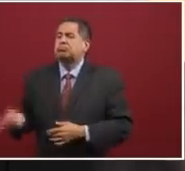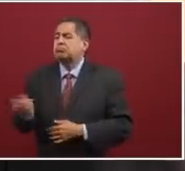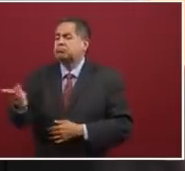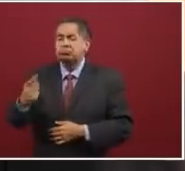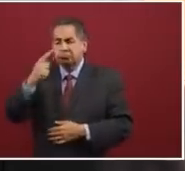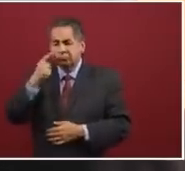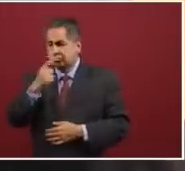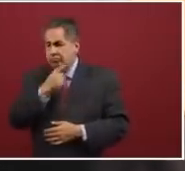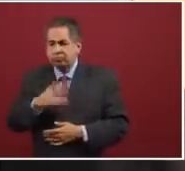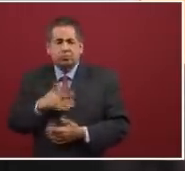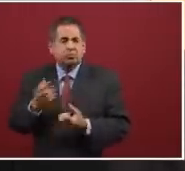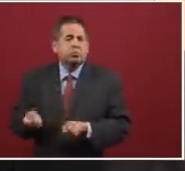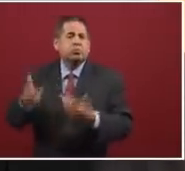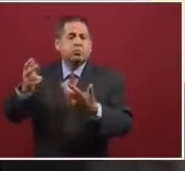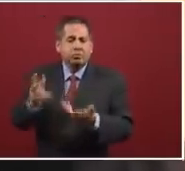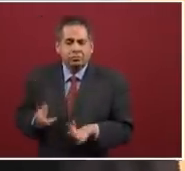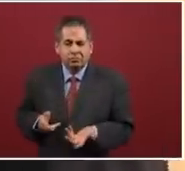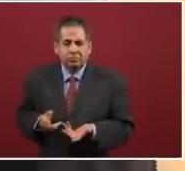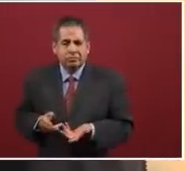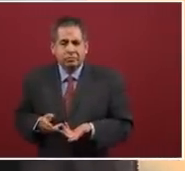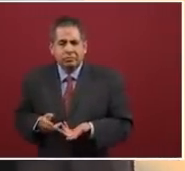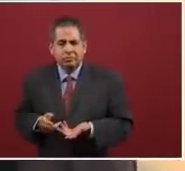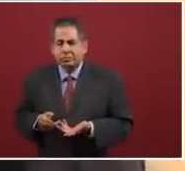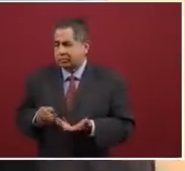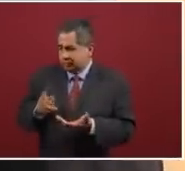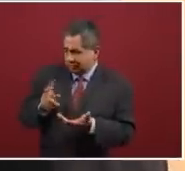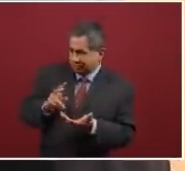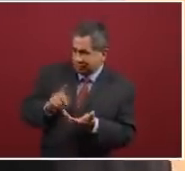es lo cualitativo en este caso?